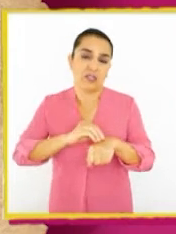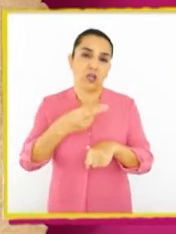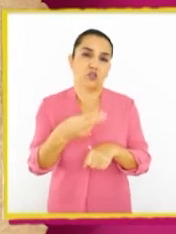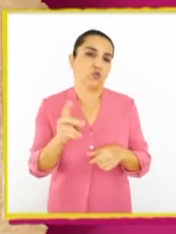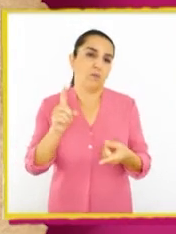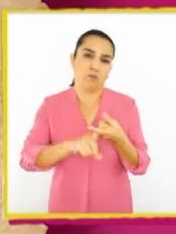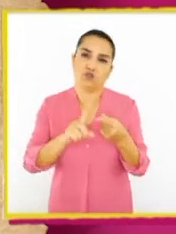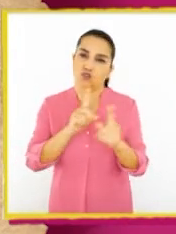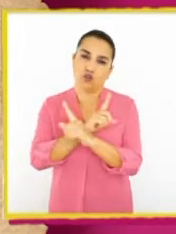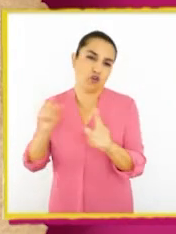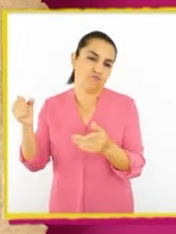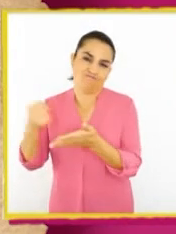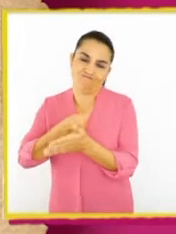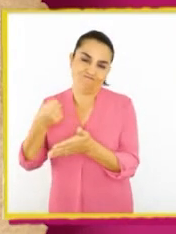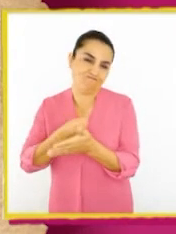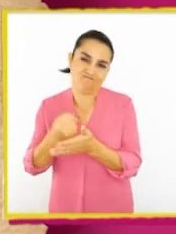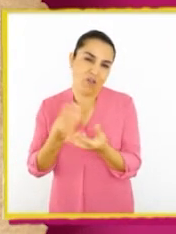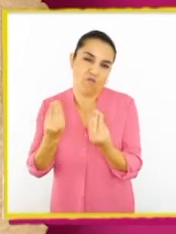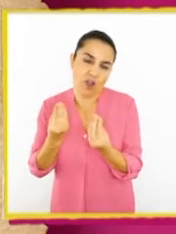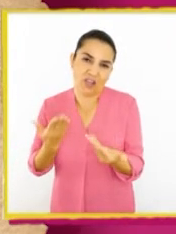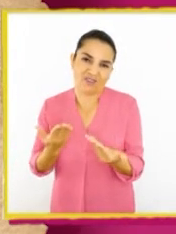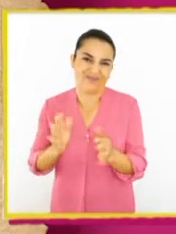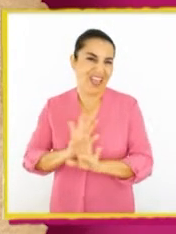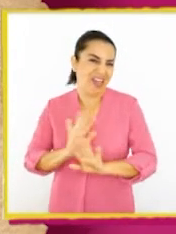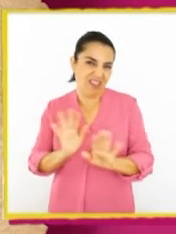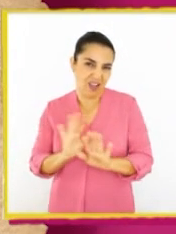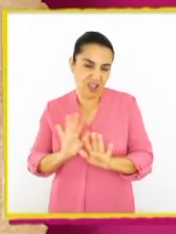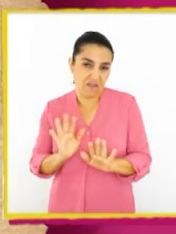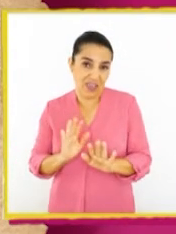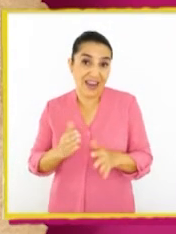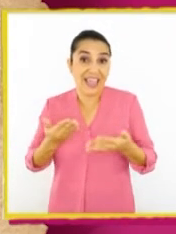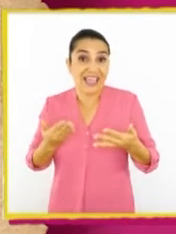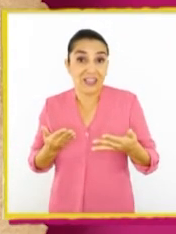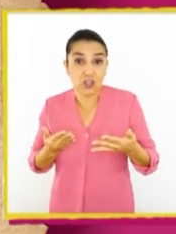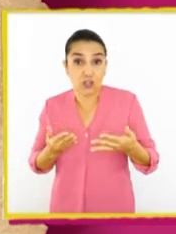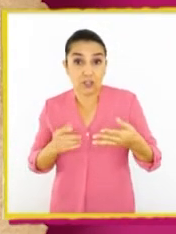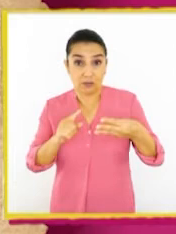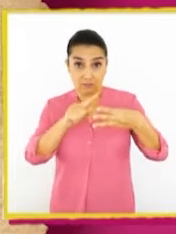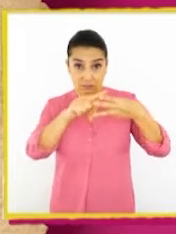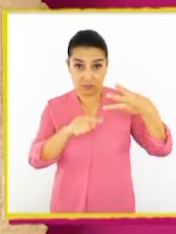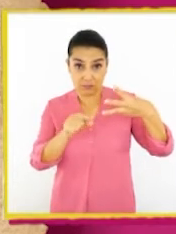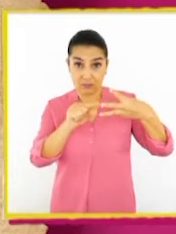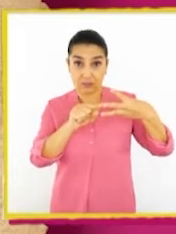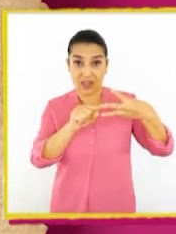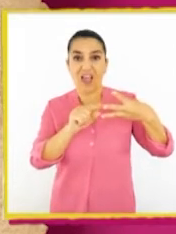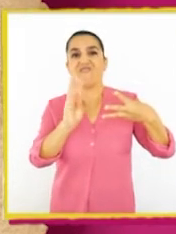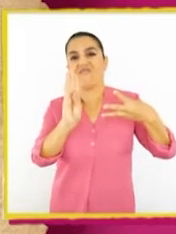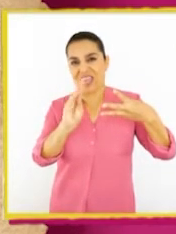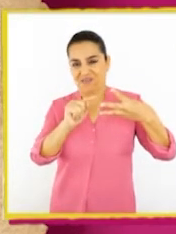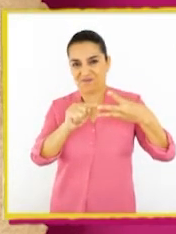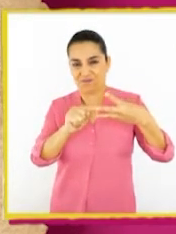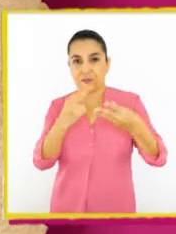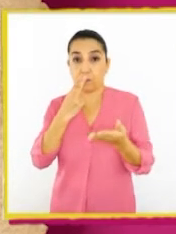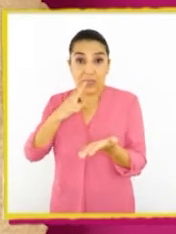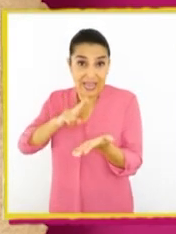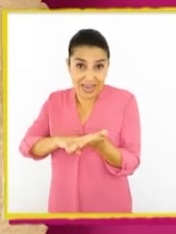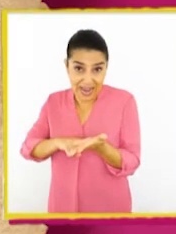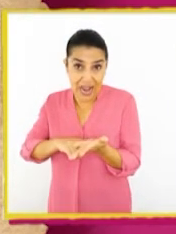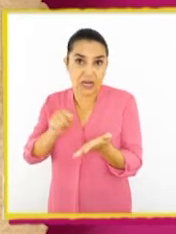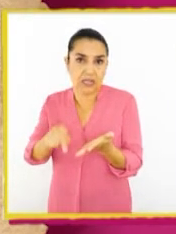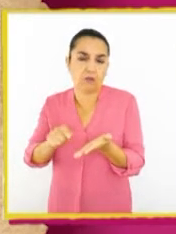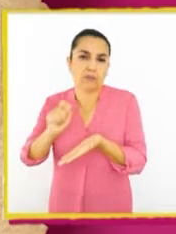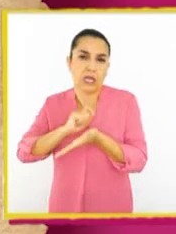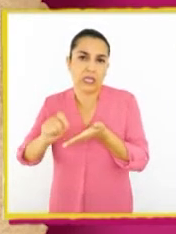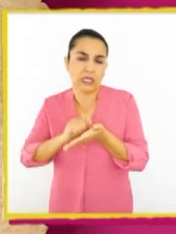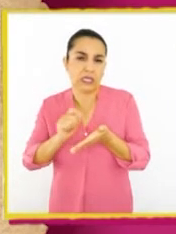decirle que su esposo no fue un buen combatiente. No, eso nada que ver. Entonces era la alternativa B. En la carta,